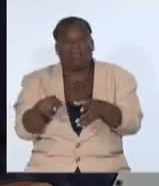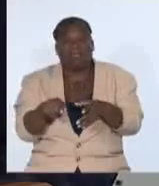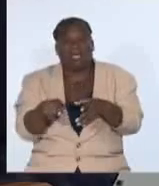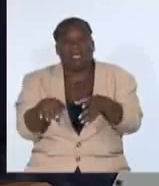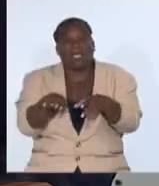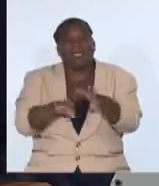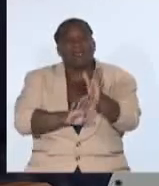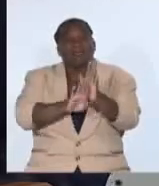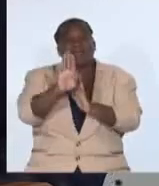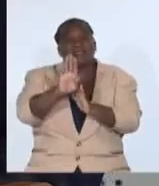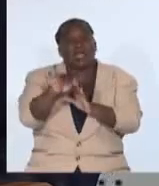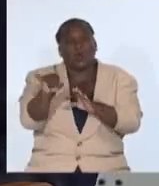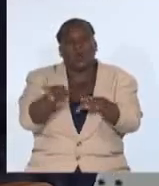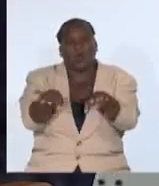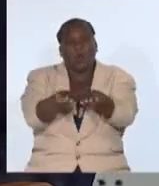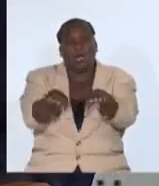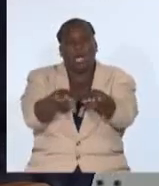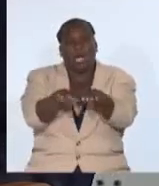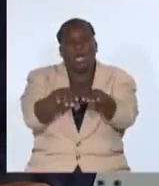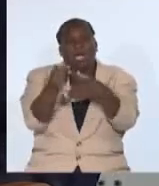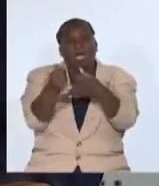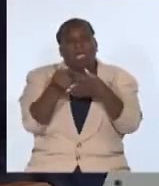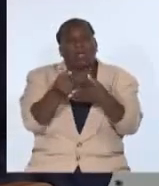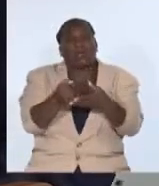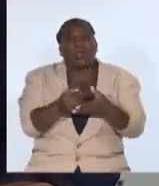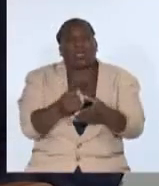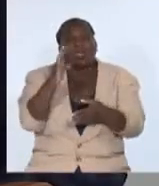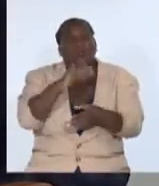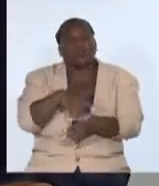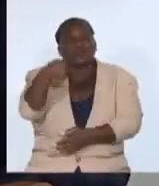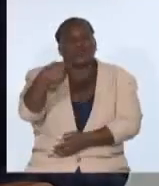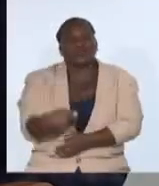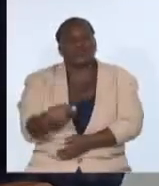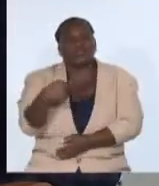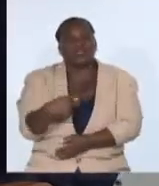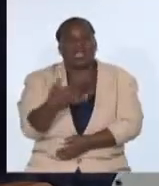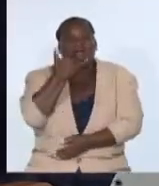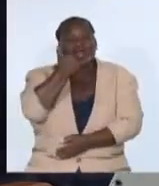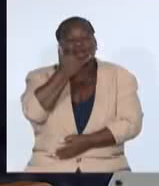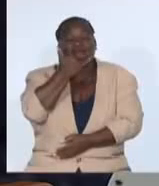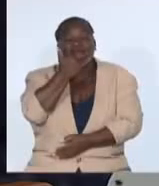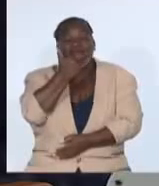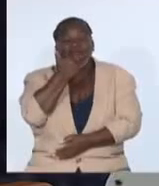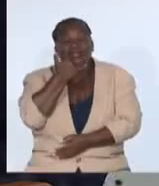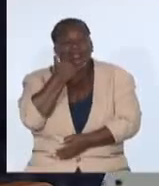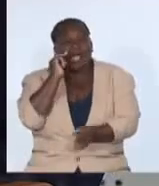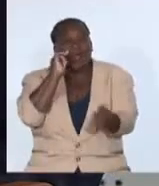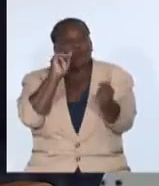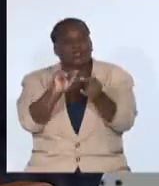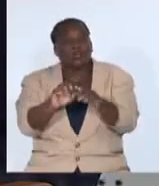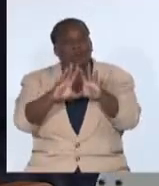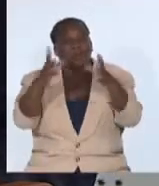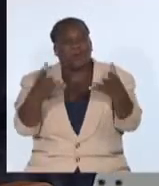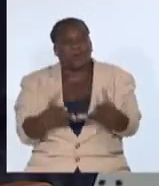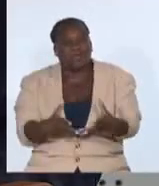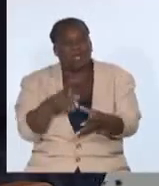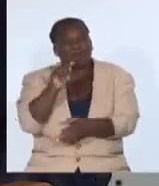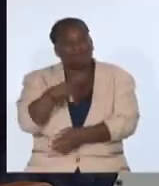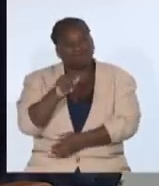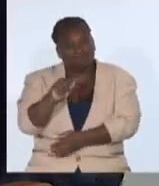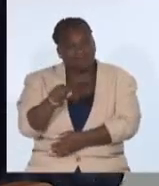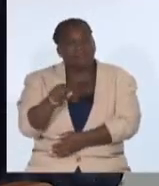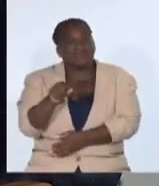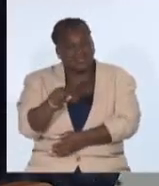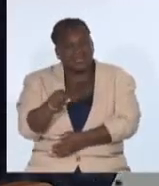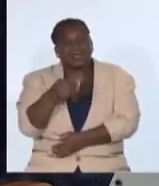y contribuir a superar las injusticias que amenazan el propio destino de la humanidad tiende a convertirse en armas para